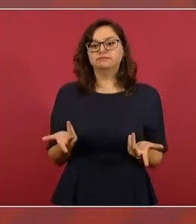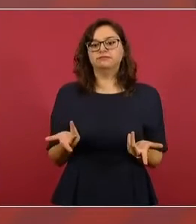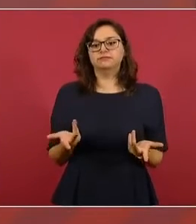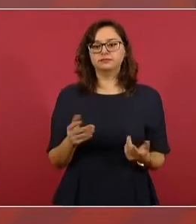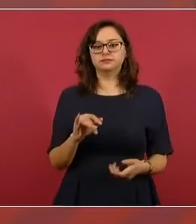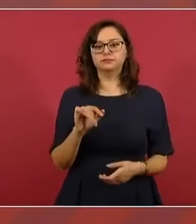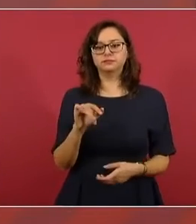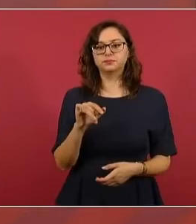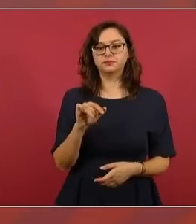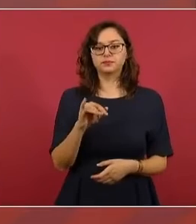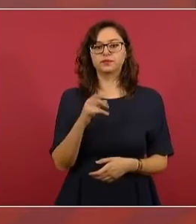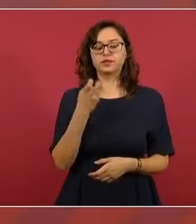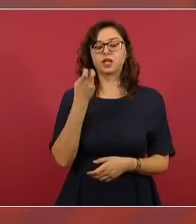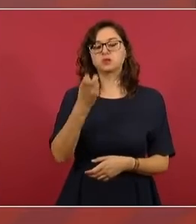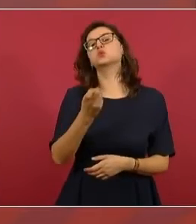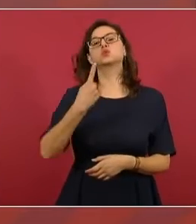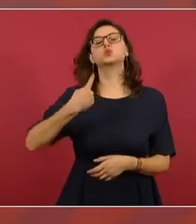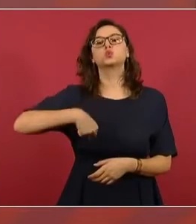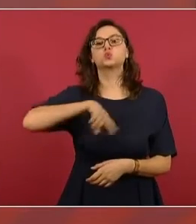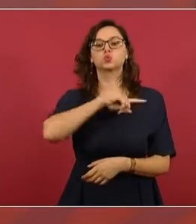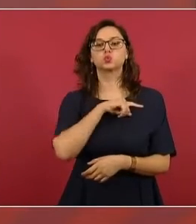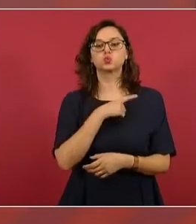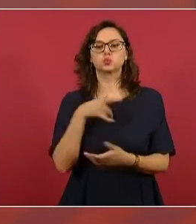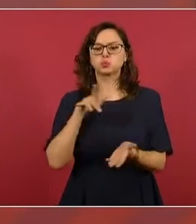estamos también en eso,